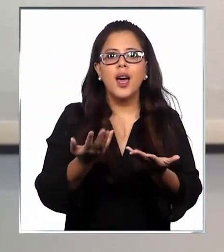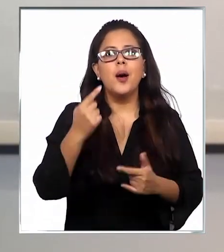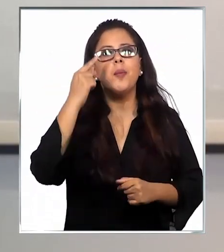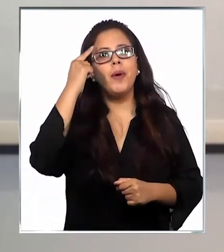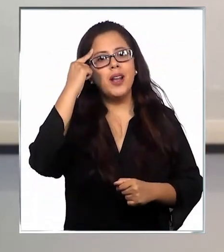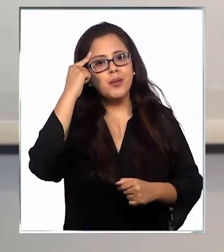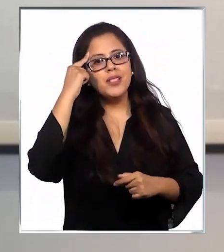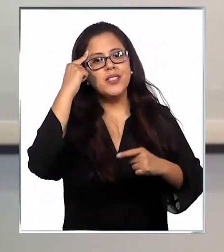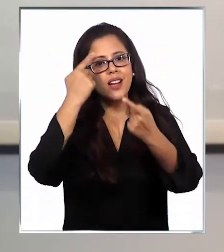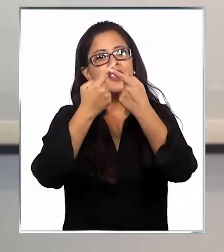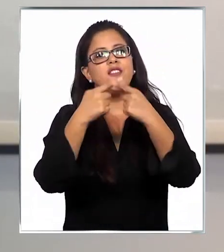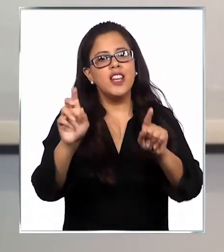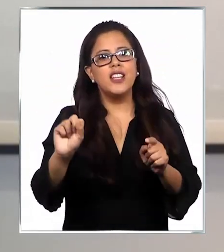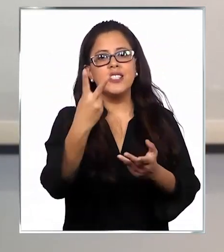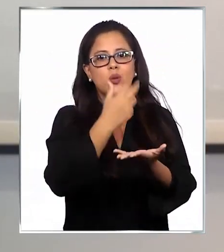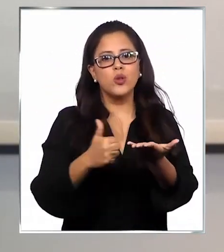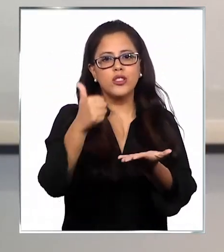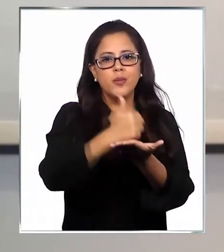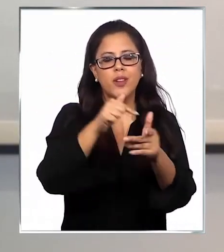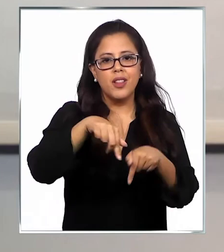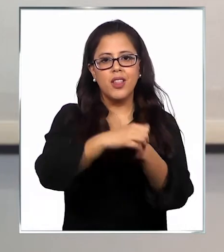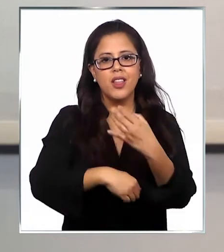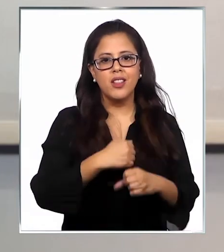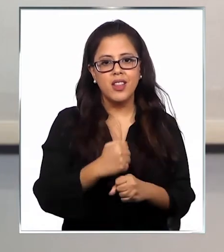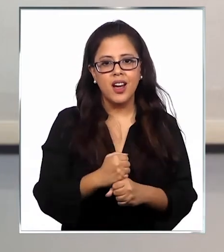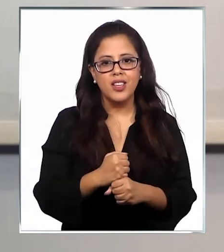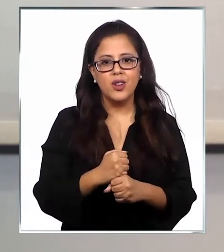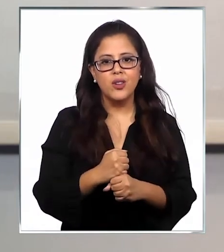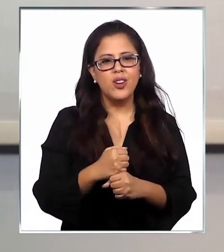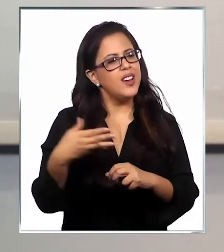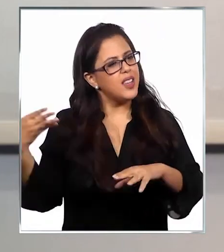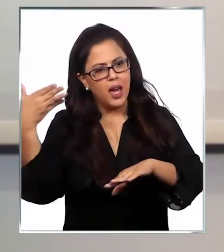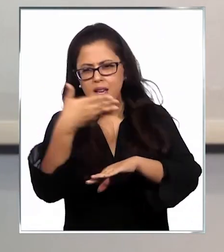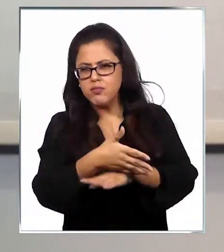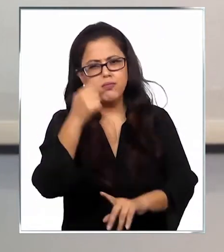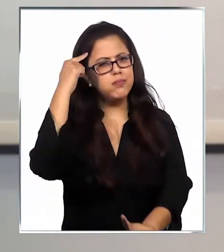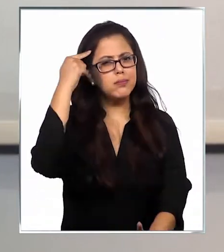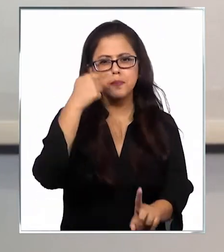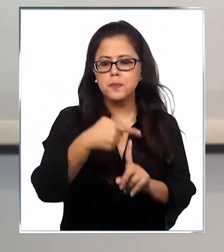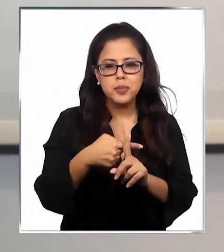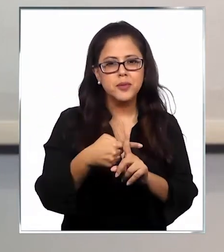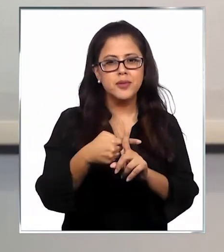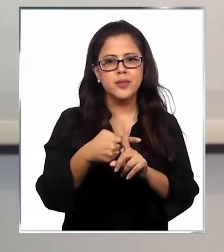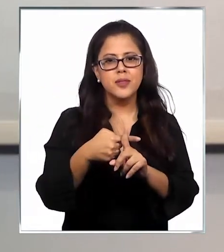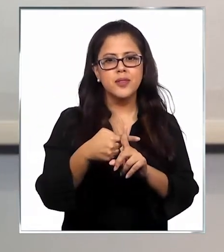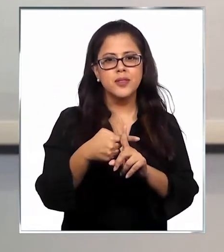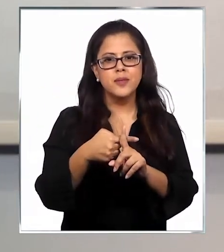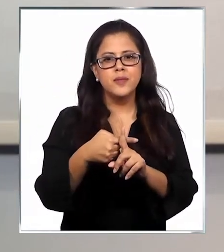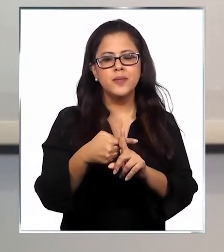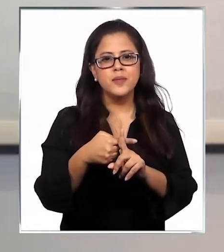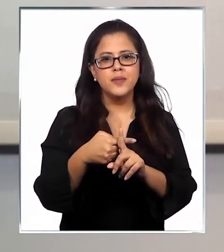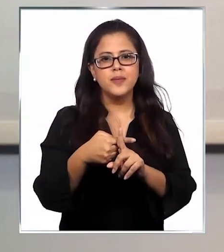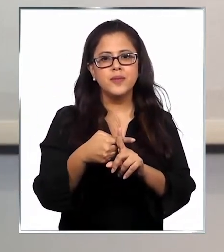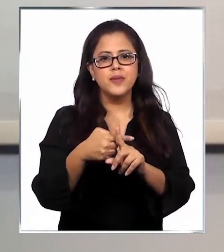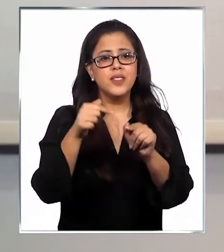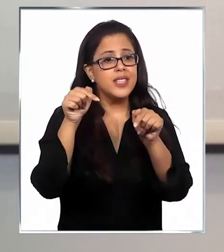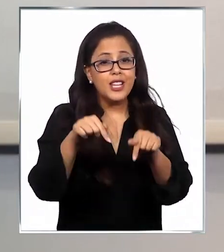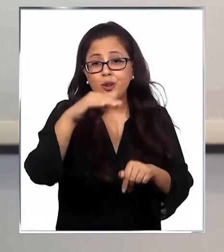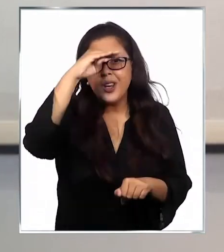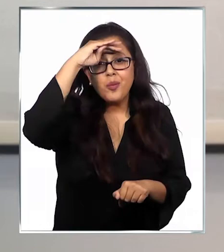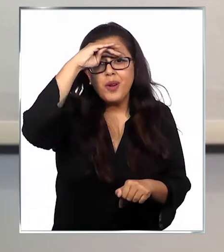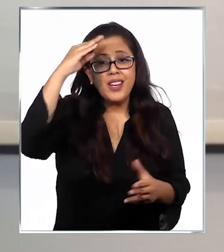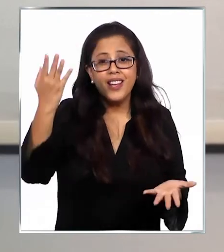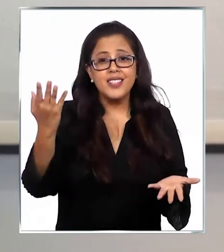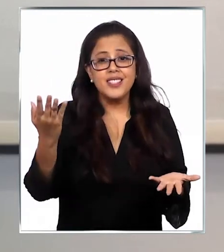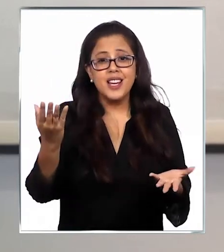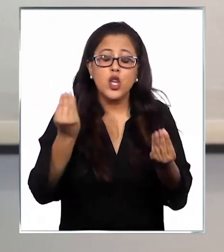ojos lo que va a ser probablemente el segundo semestre de este año. Así que hay que ir con todo el optimismo, con toda la mirada positiva de que esto va a ser una experiencia que no